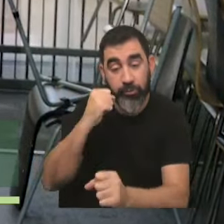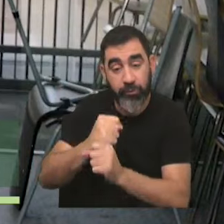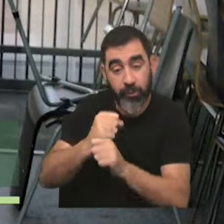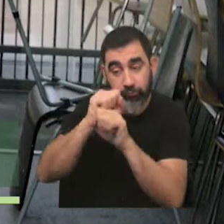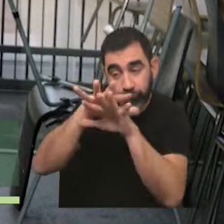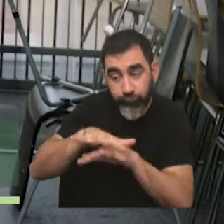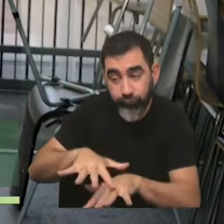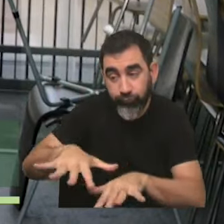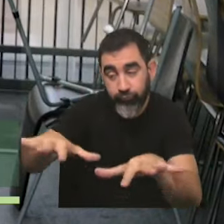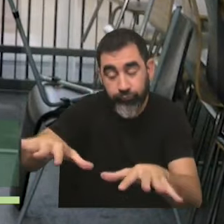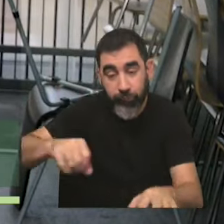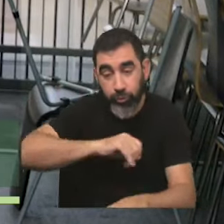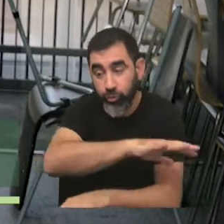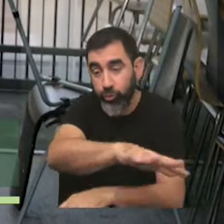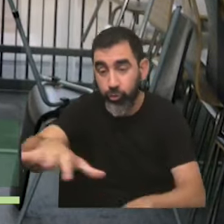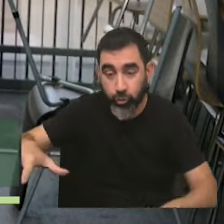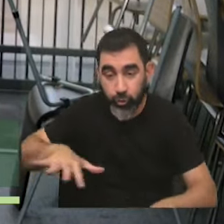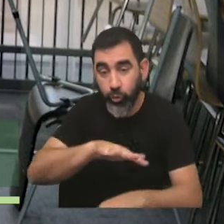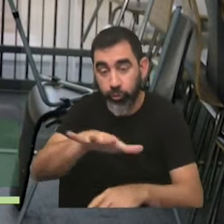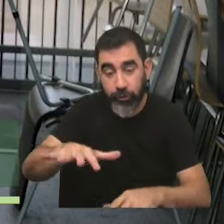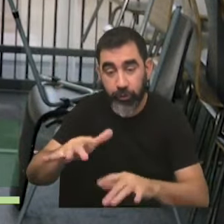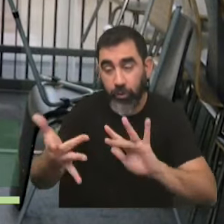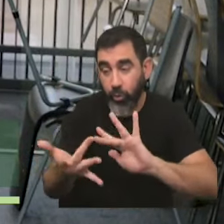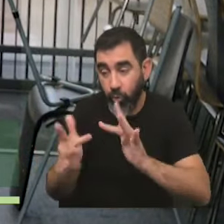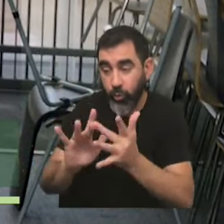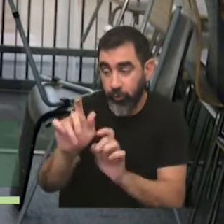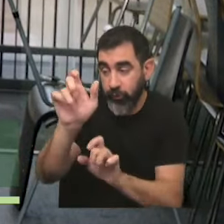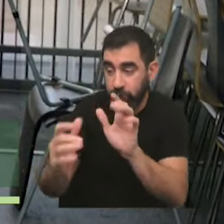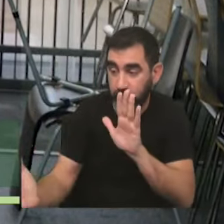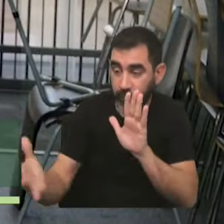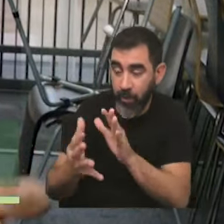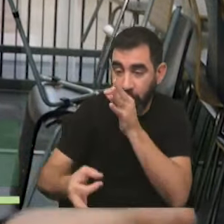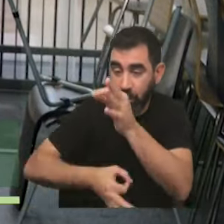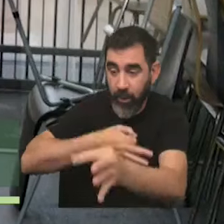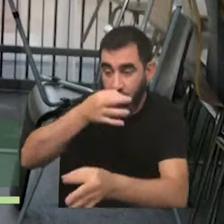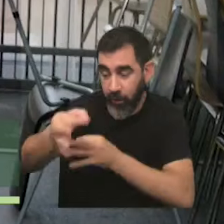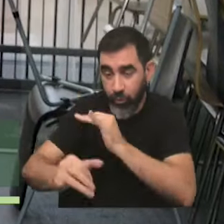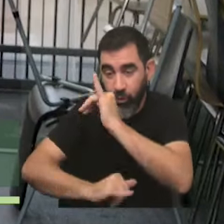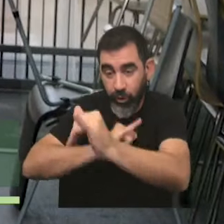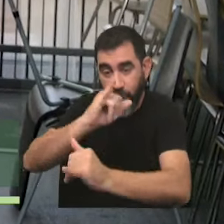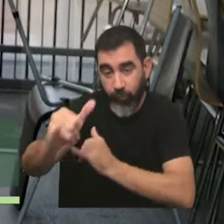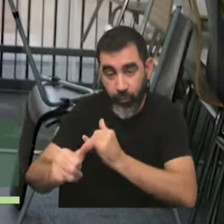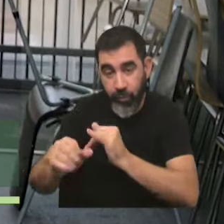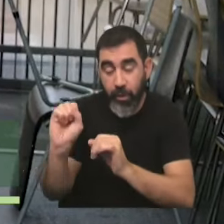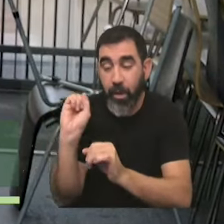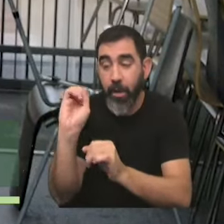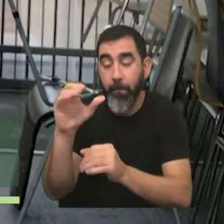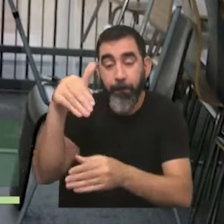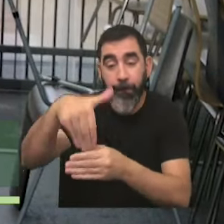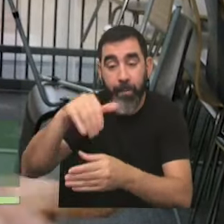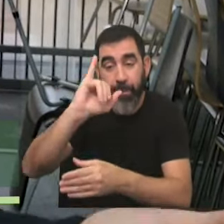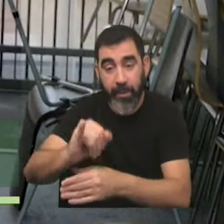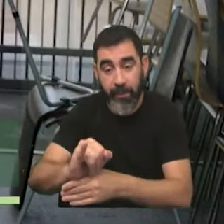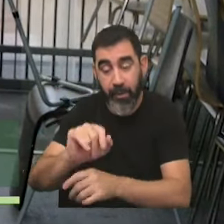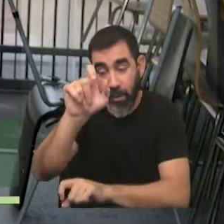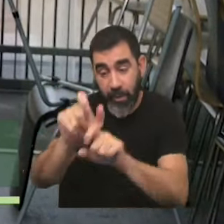hacia el tejido social el proceso de socialización cara a cara con la gente para informar y para distribuir la papeleta los efectos